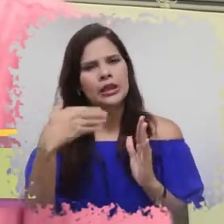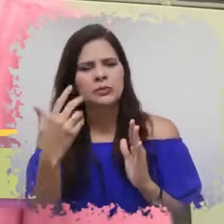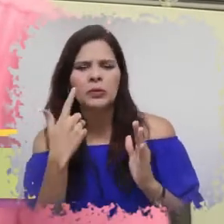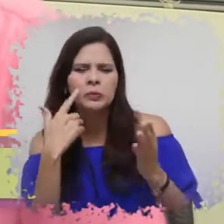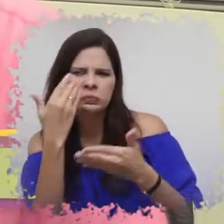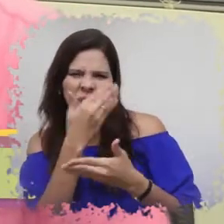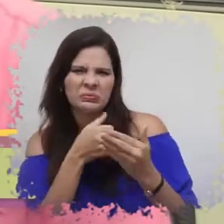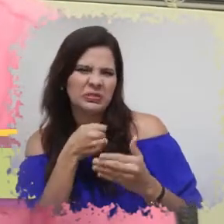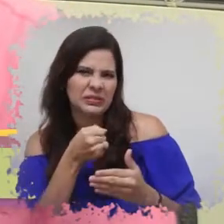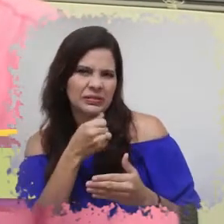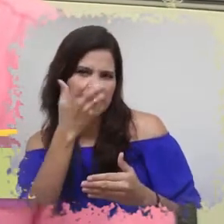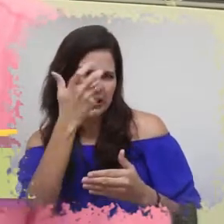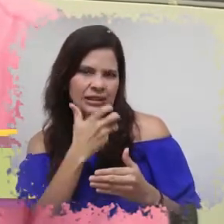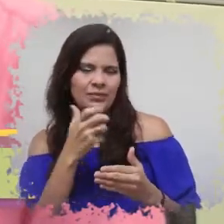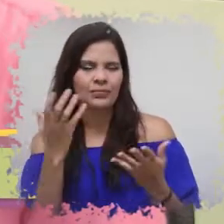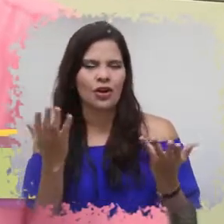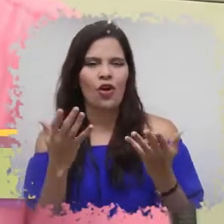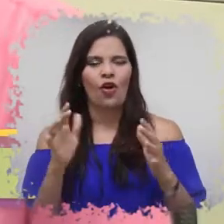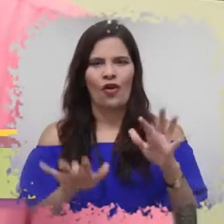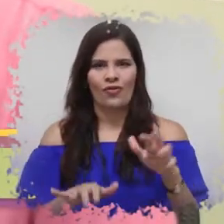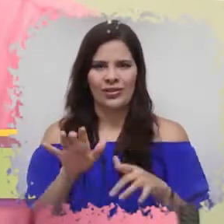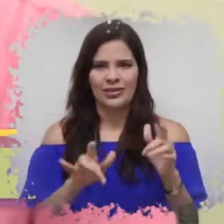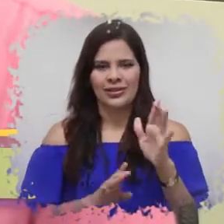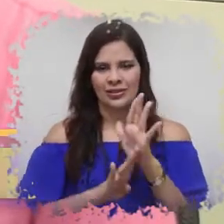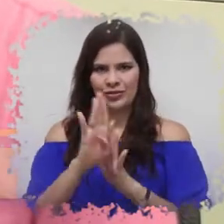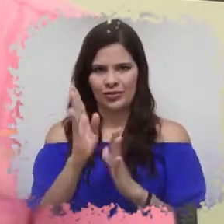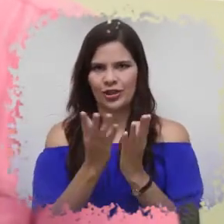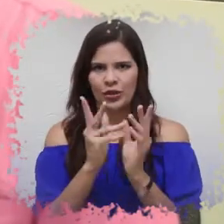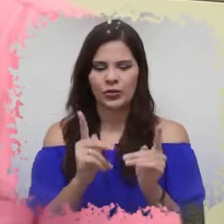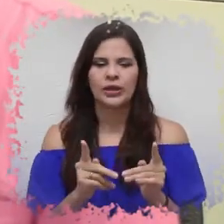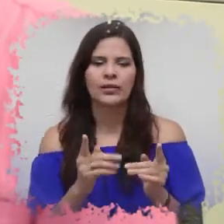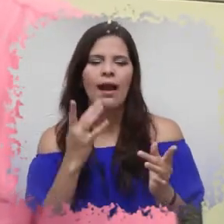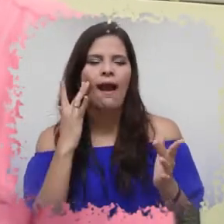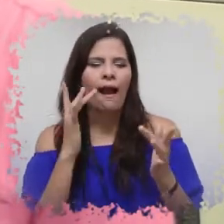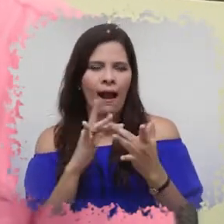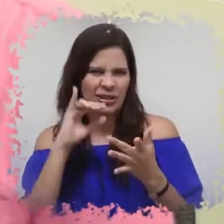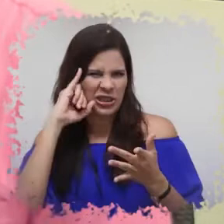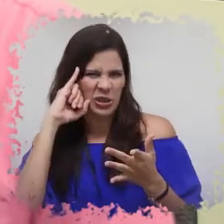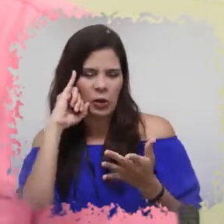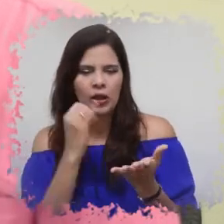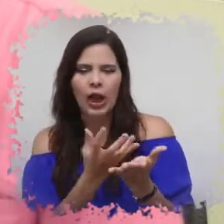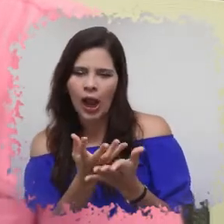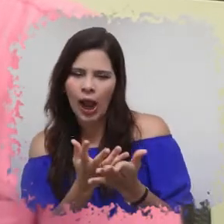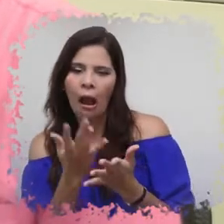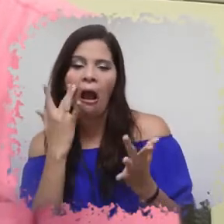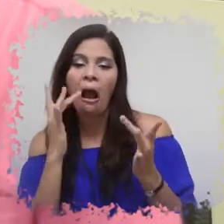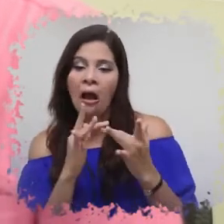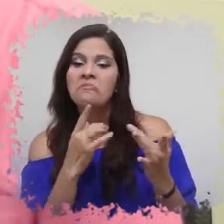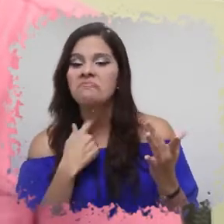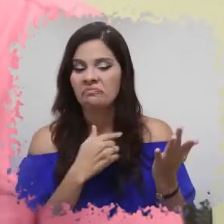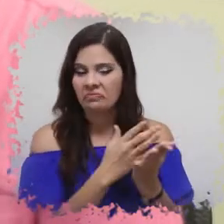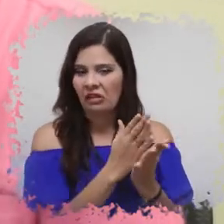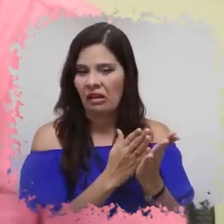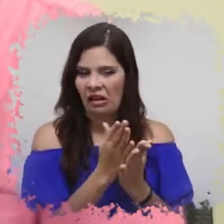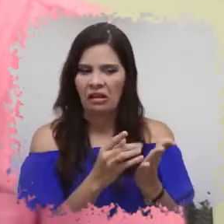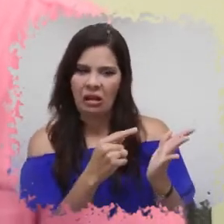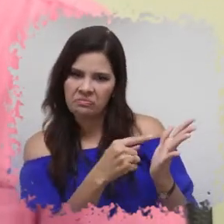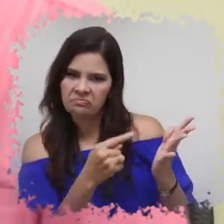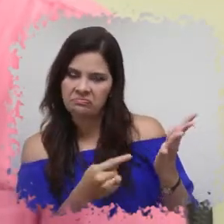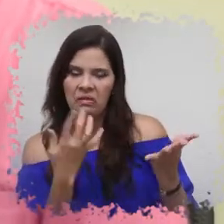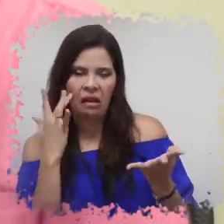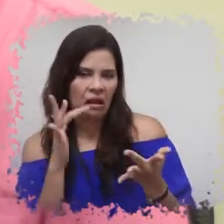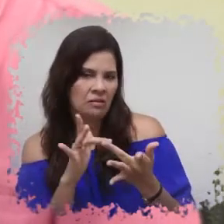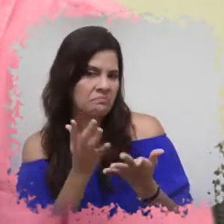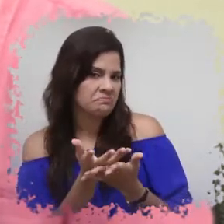desarrollará el grupo de desarrollo estudiantil, los cuales definirán en qué carrera van a ser admitidos. Estos